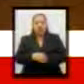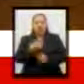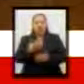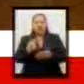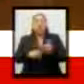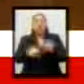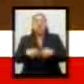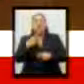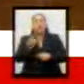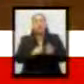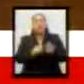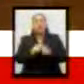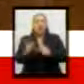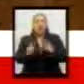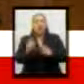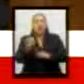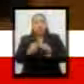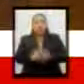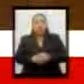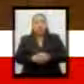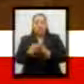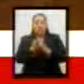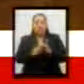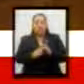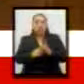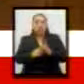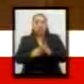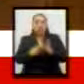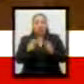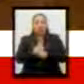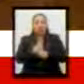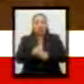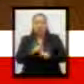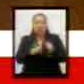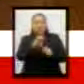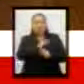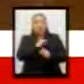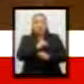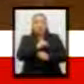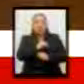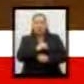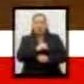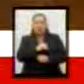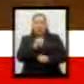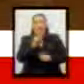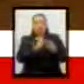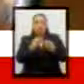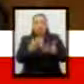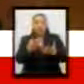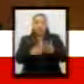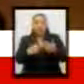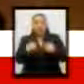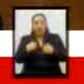que ya están manejándose en la dirección de presupuesto, ¿no? Los programas estratégicos, los institucionales, evaluar